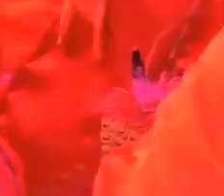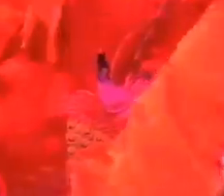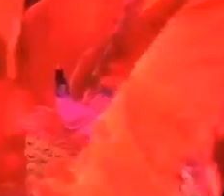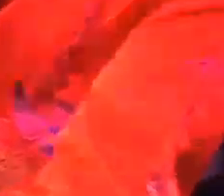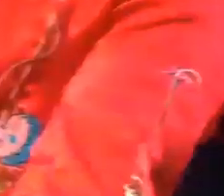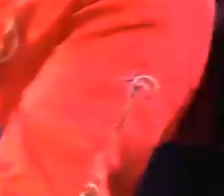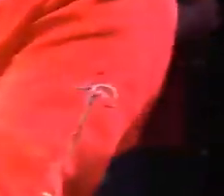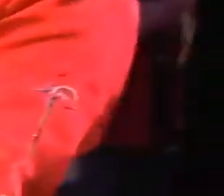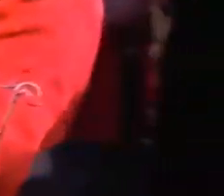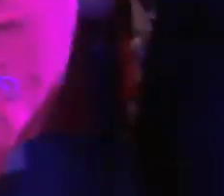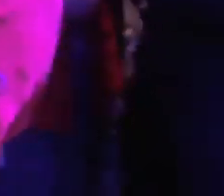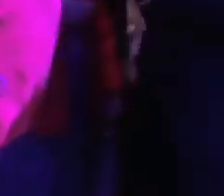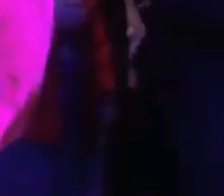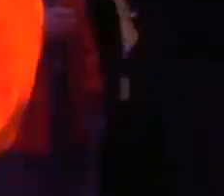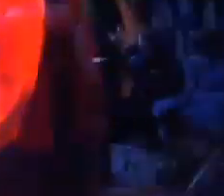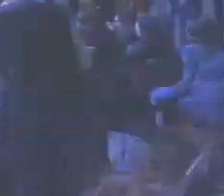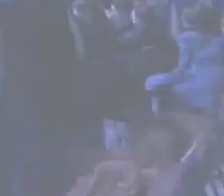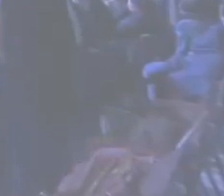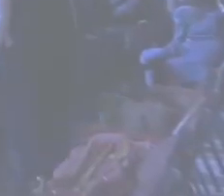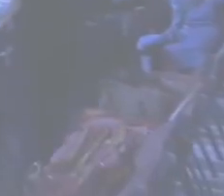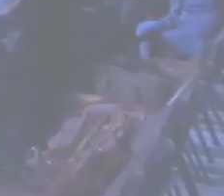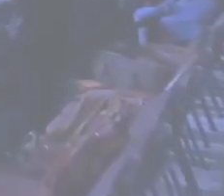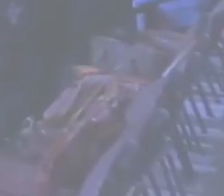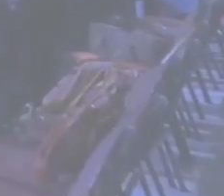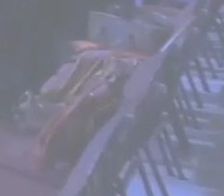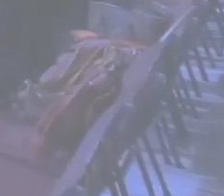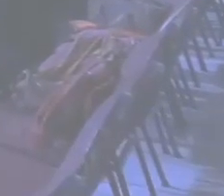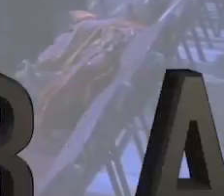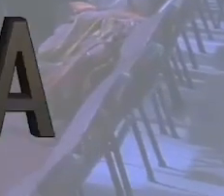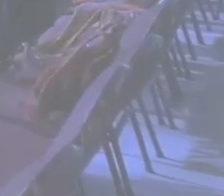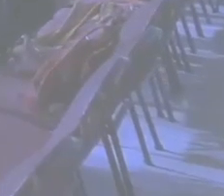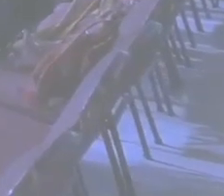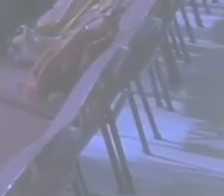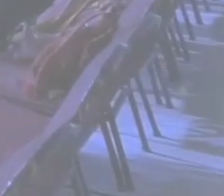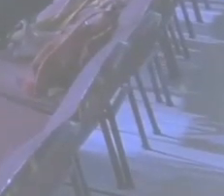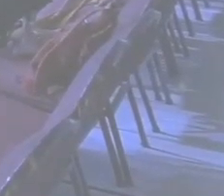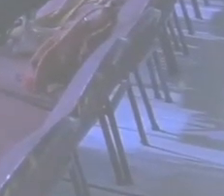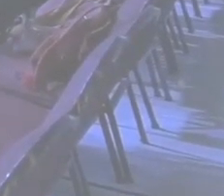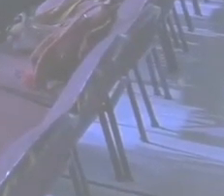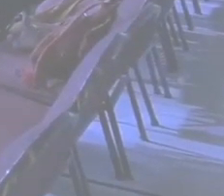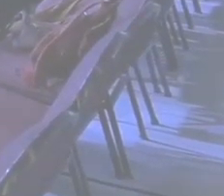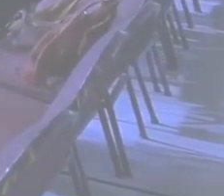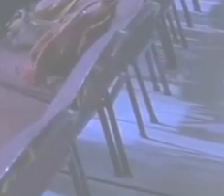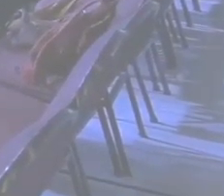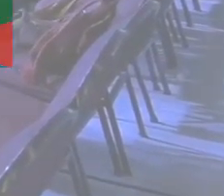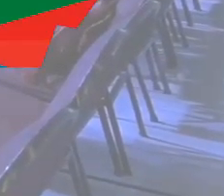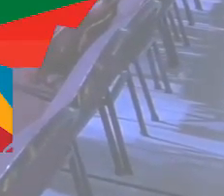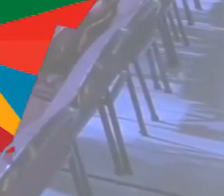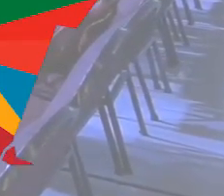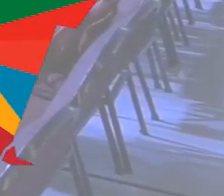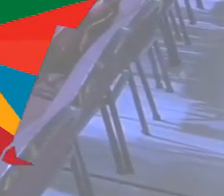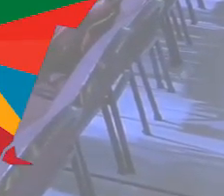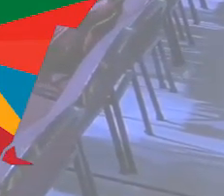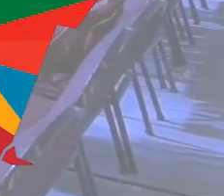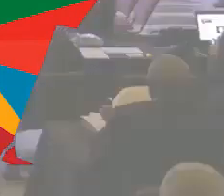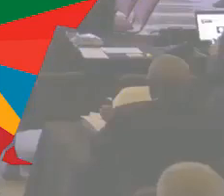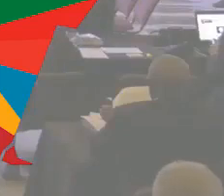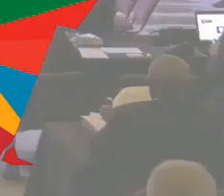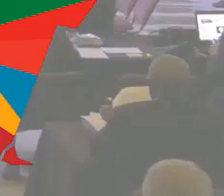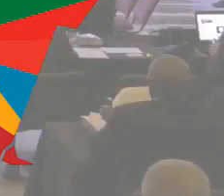luna un encanto. Segunda reunión regional de ministros de educación de América Latina y el